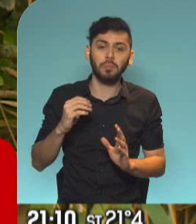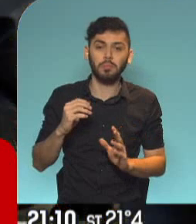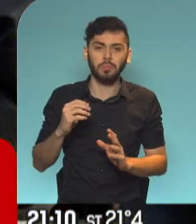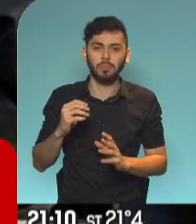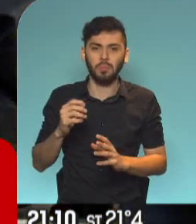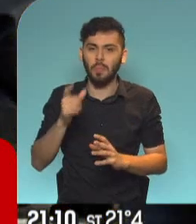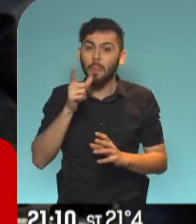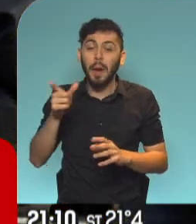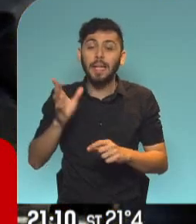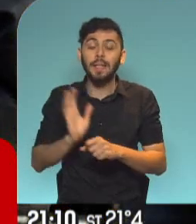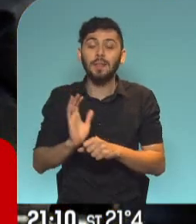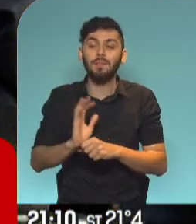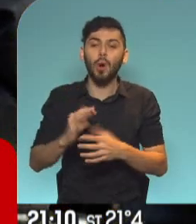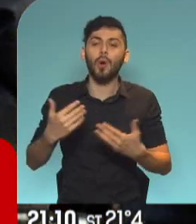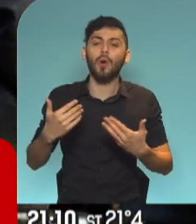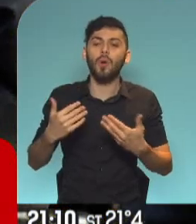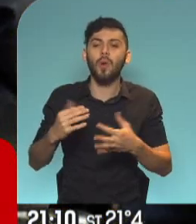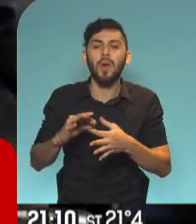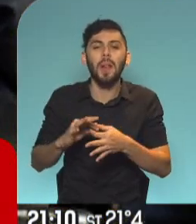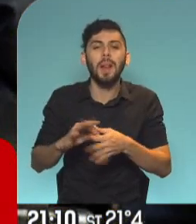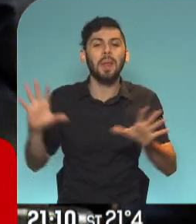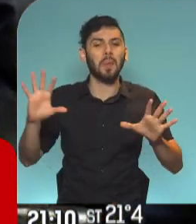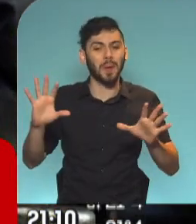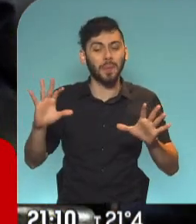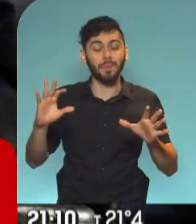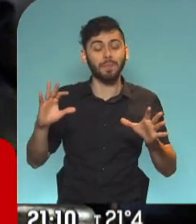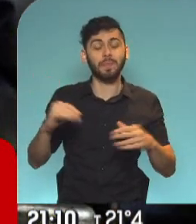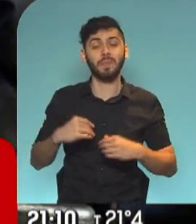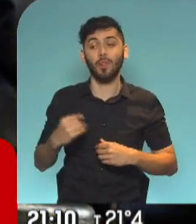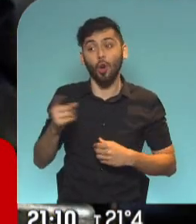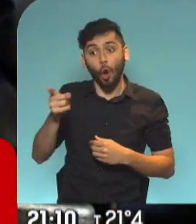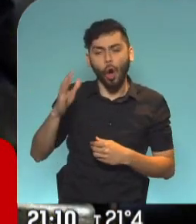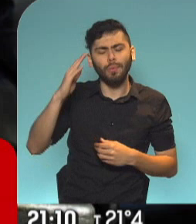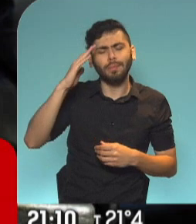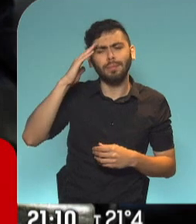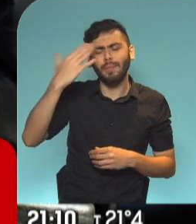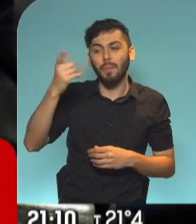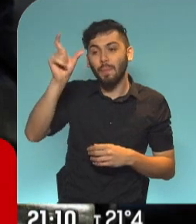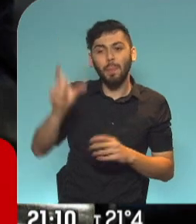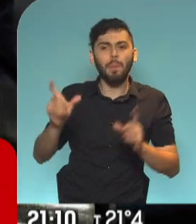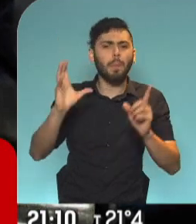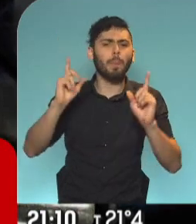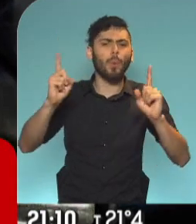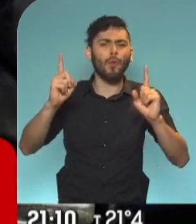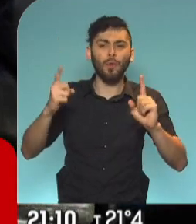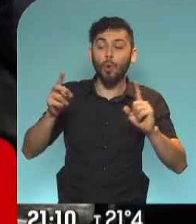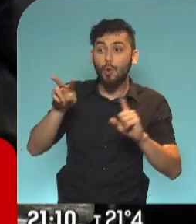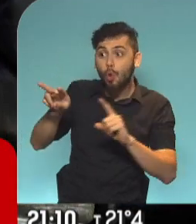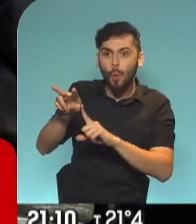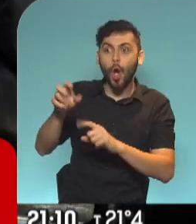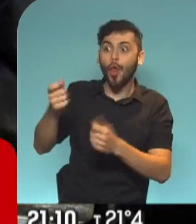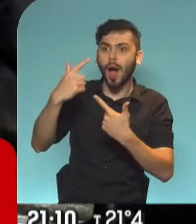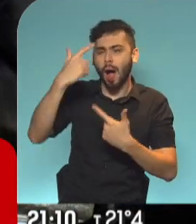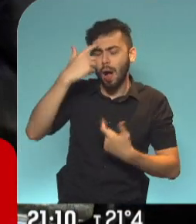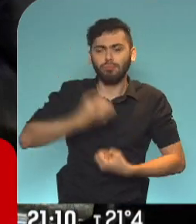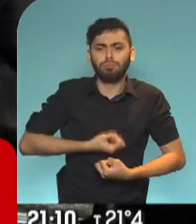que se liberó. Y yo lo recuerdo como un gran maestro, ¿no? Una gran inspiración fundamentalmente, desde el principio de mi vida, porque yo